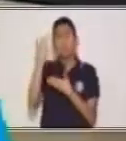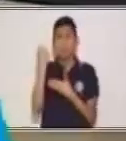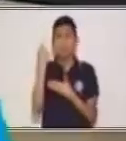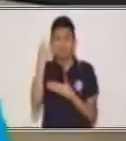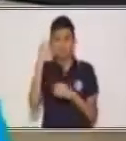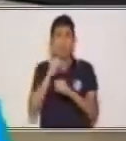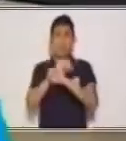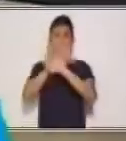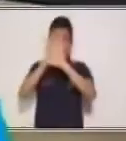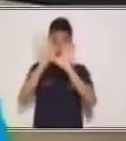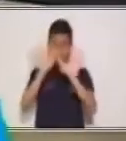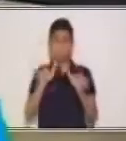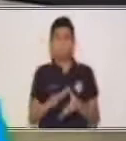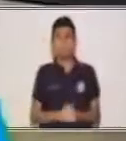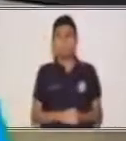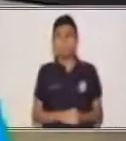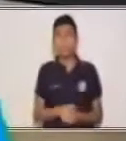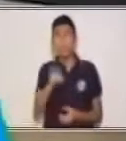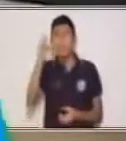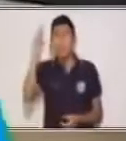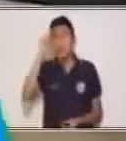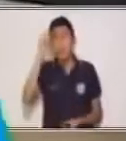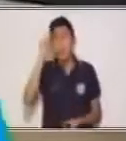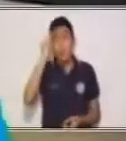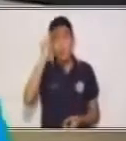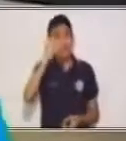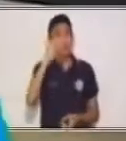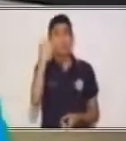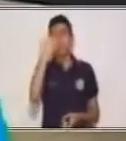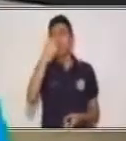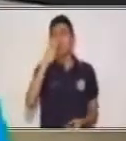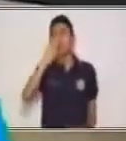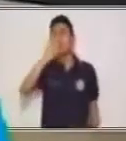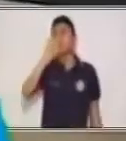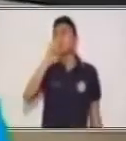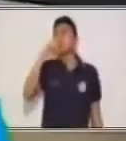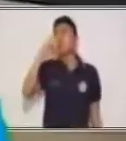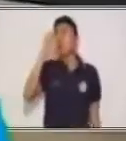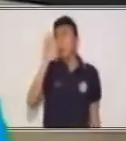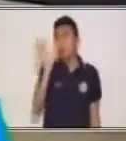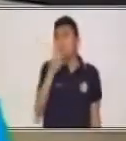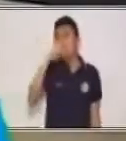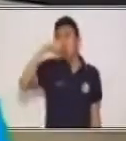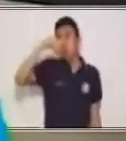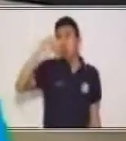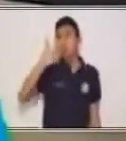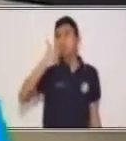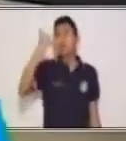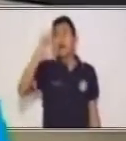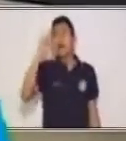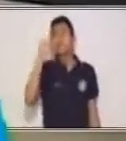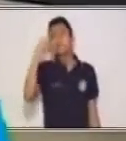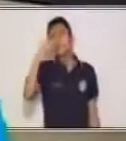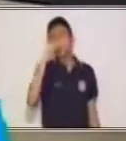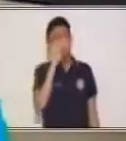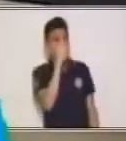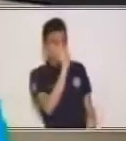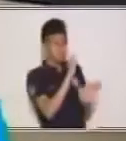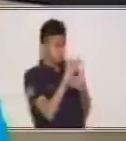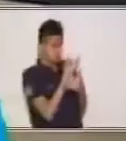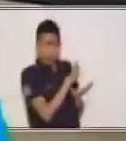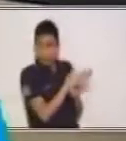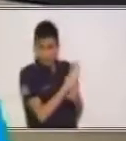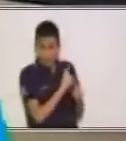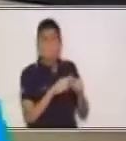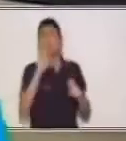realizando la acción. Recuerden, es un sujeto tácito, que no está, pero sí se entiende quién es